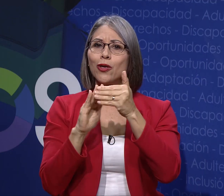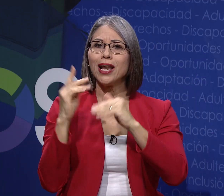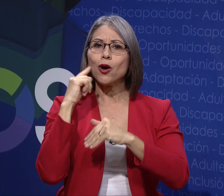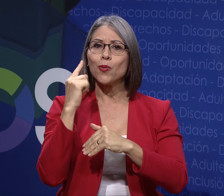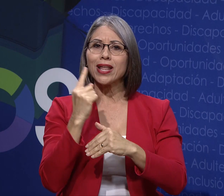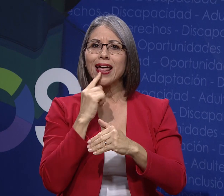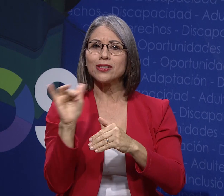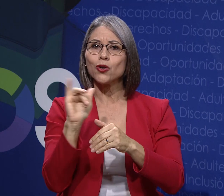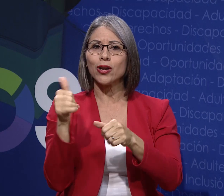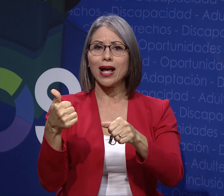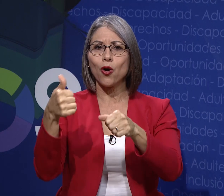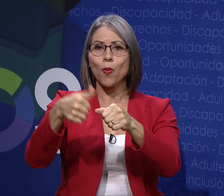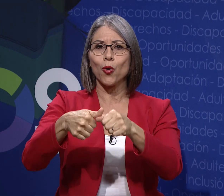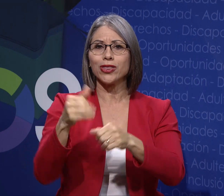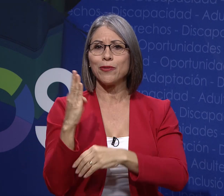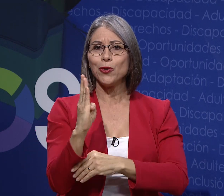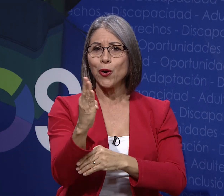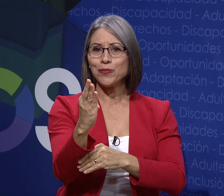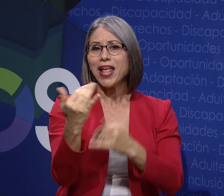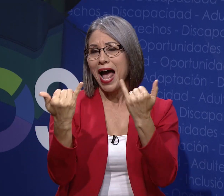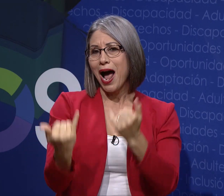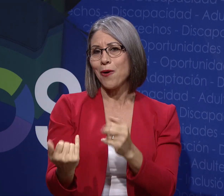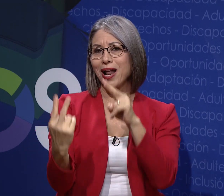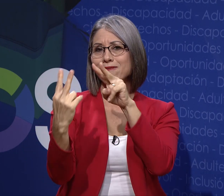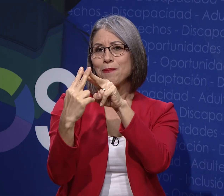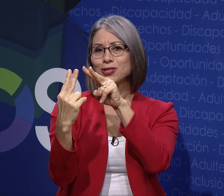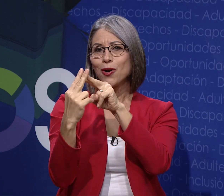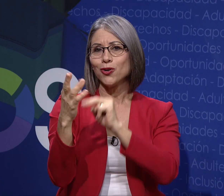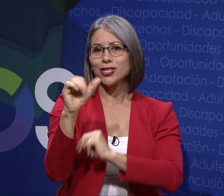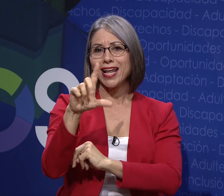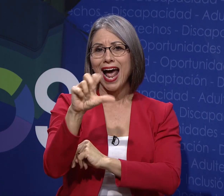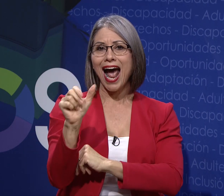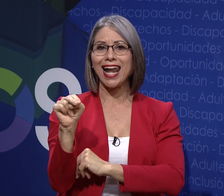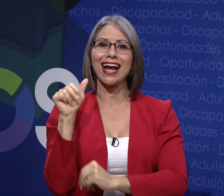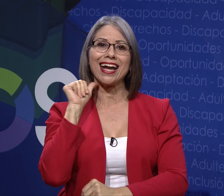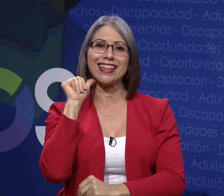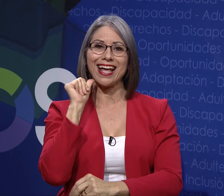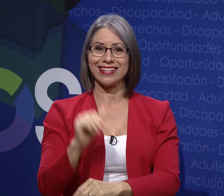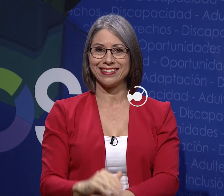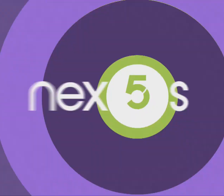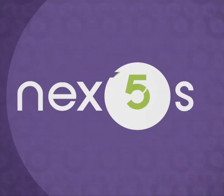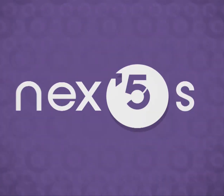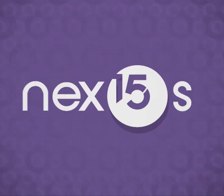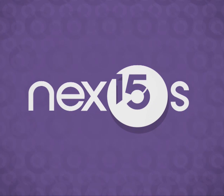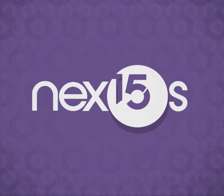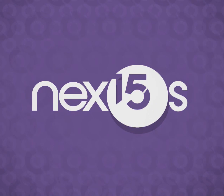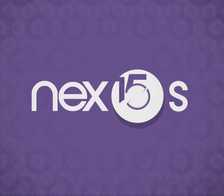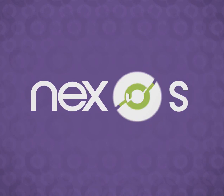Conocido en la comunidad sorda como tiburón, ahora vamos a conocer a Alangarita.